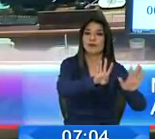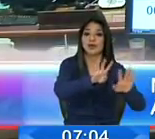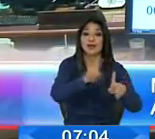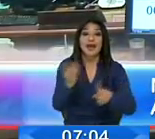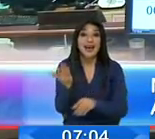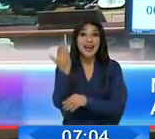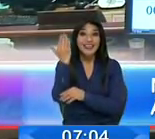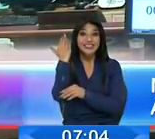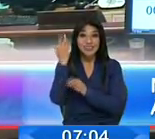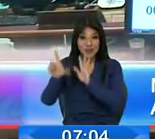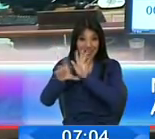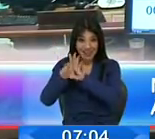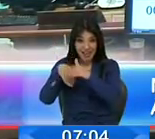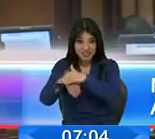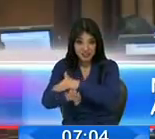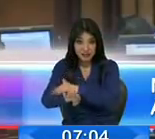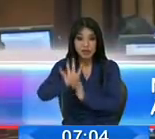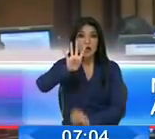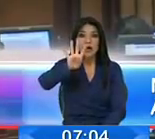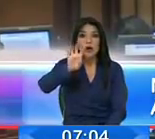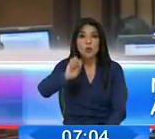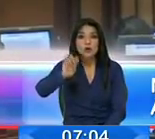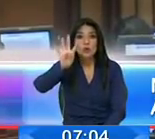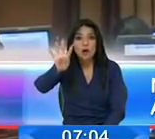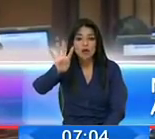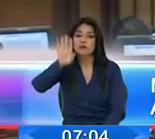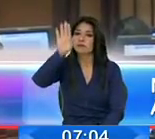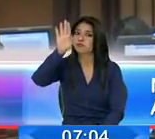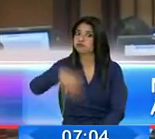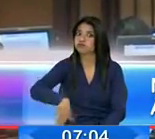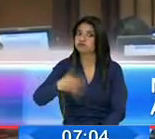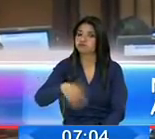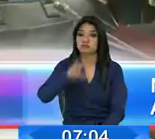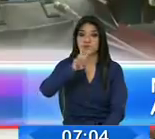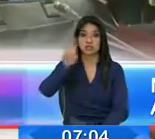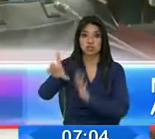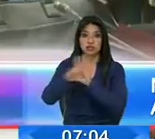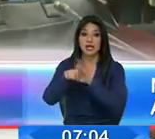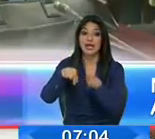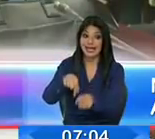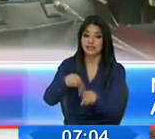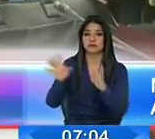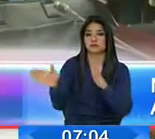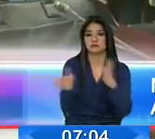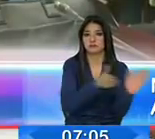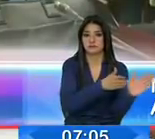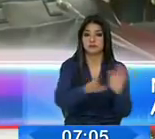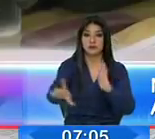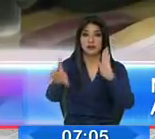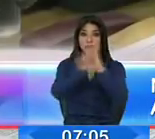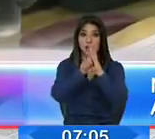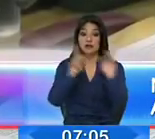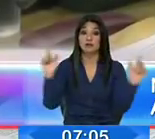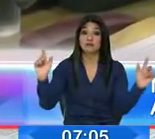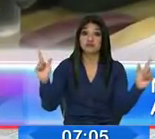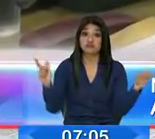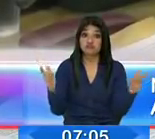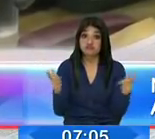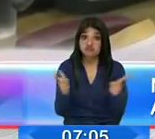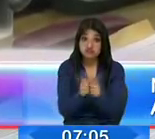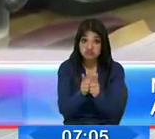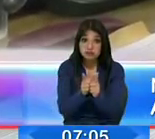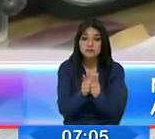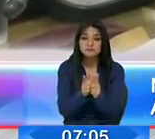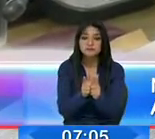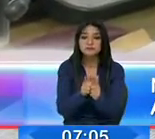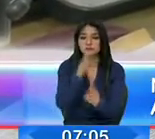Crecimiento archivada que abarcaba 404 artículos de 22 cuerpos legales. Con la disminución del contenido, se aspira a